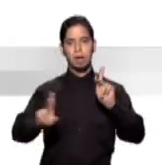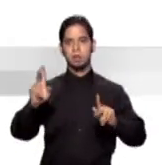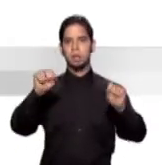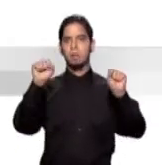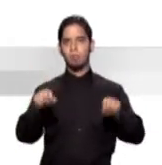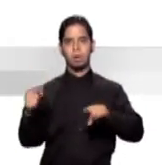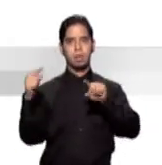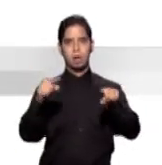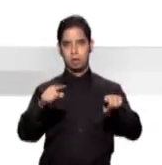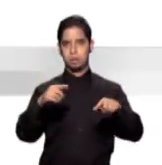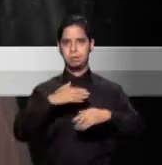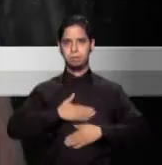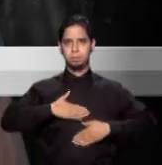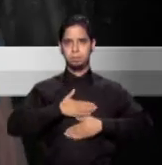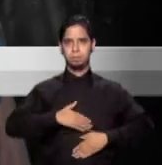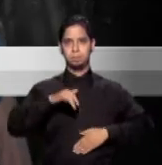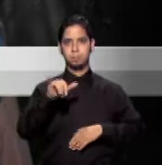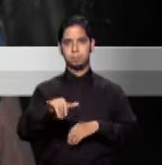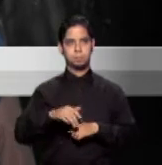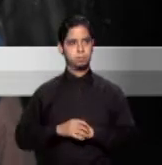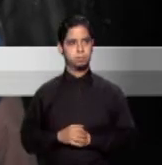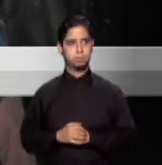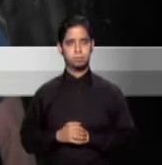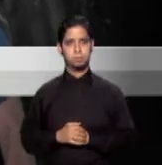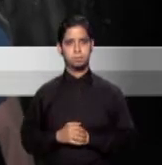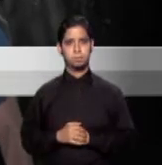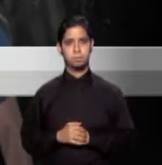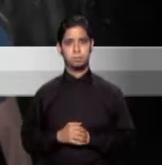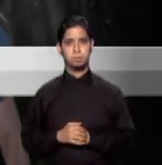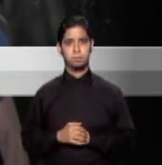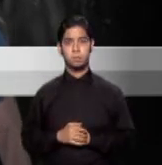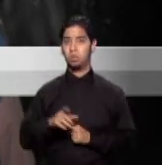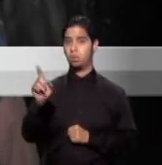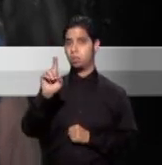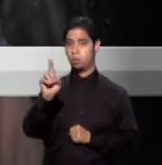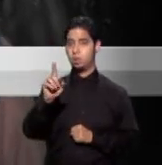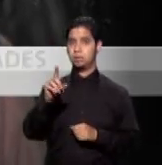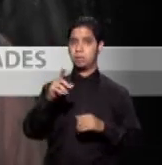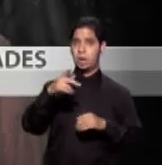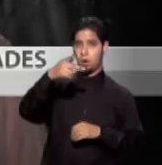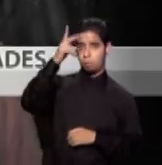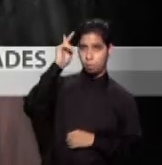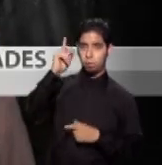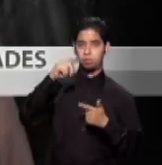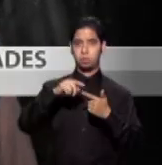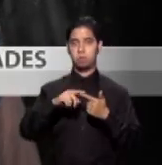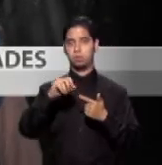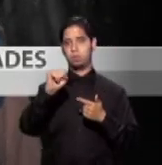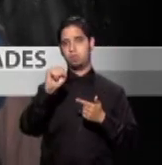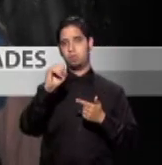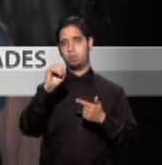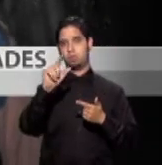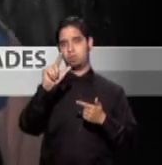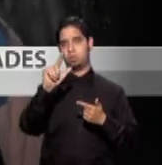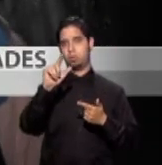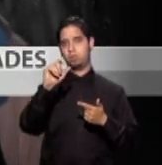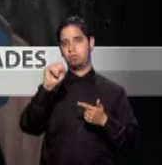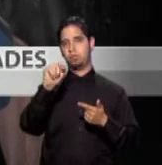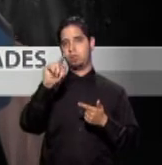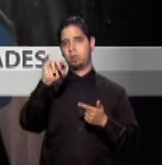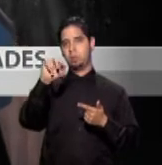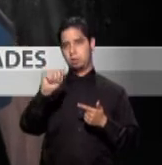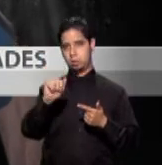En Ponce, en el Centro Sorisolina, en Tabaiba, en la playa. En Mayagüez, en